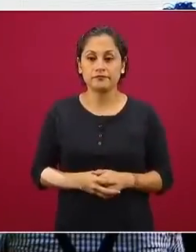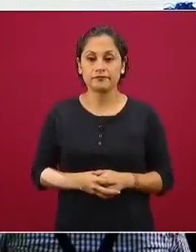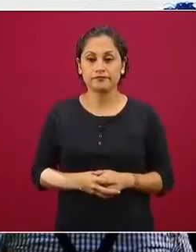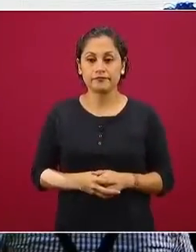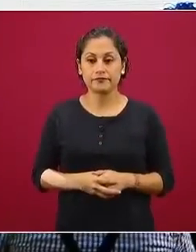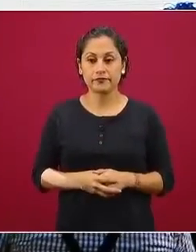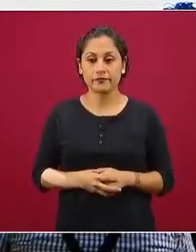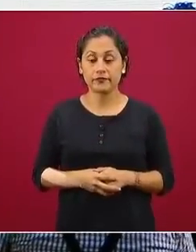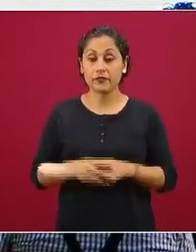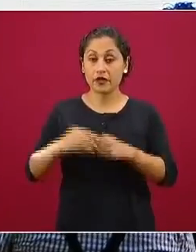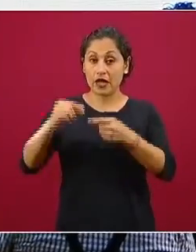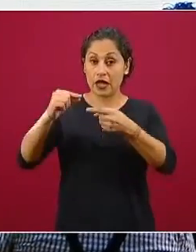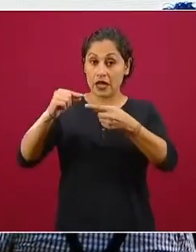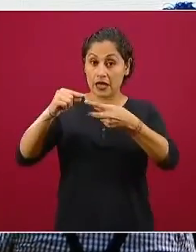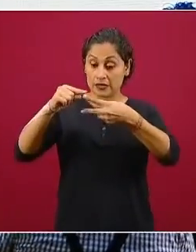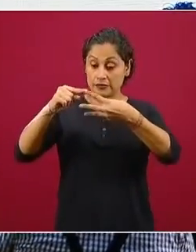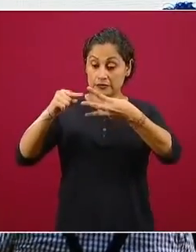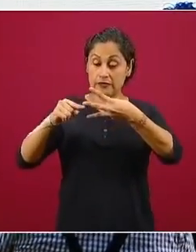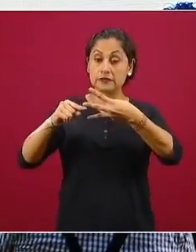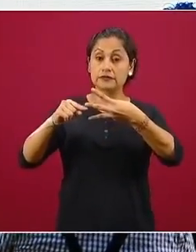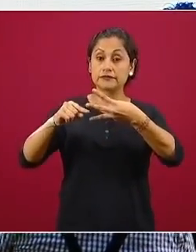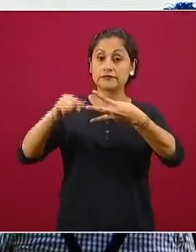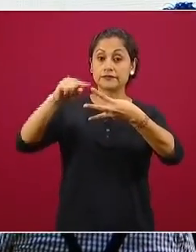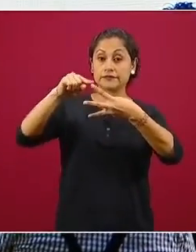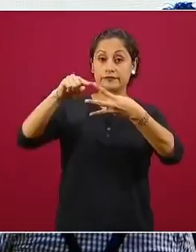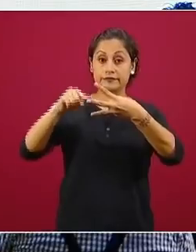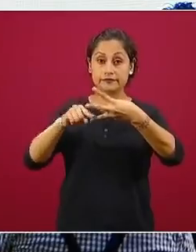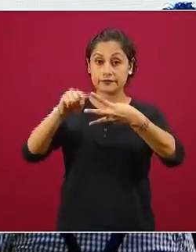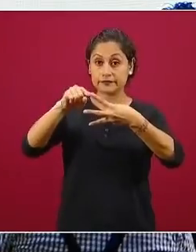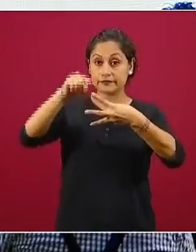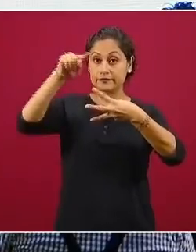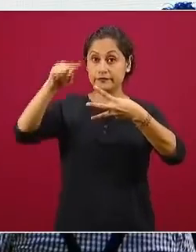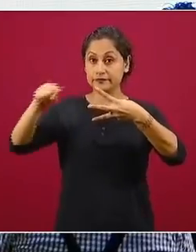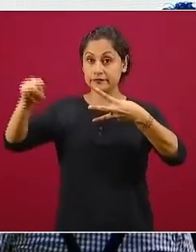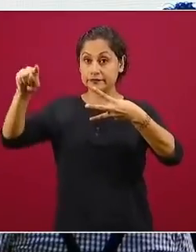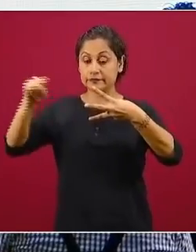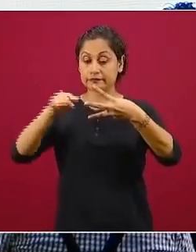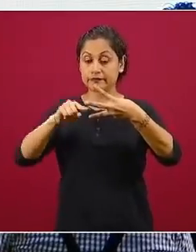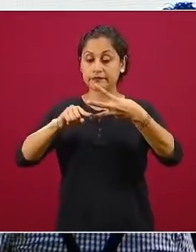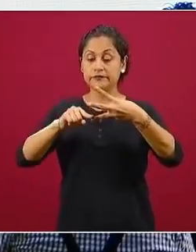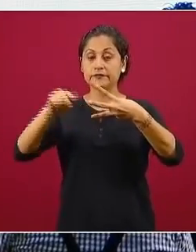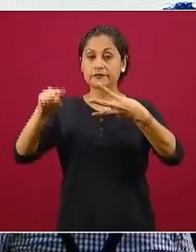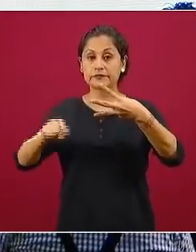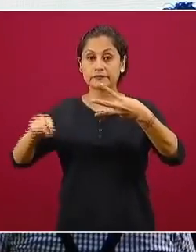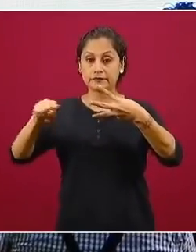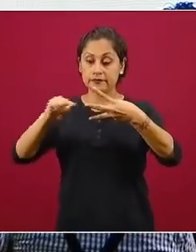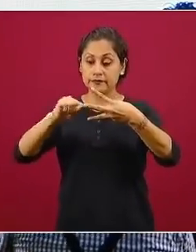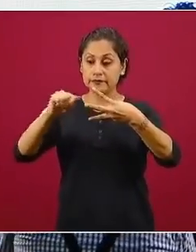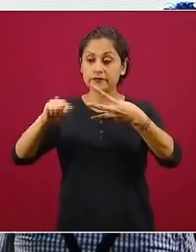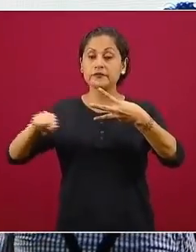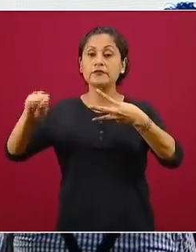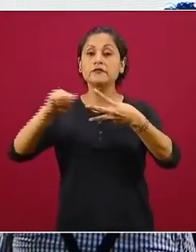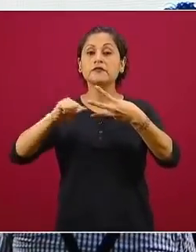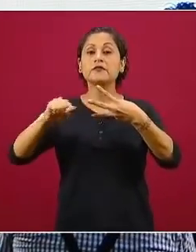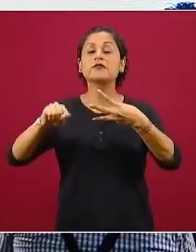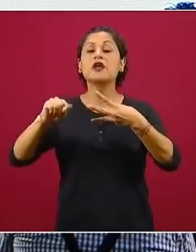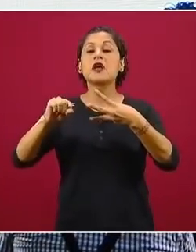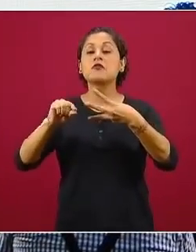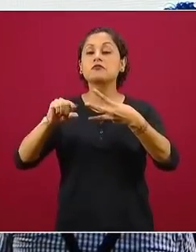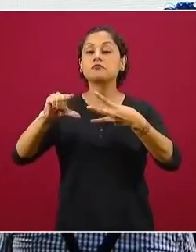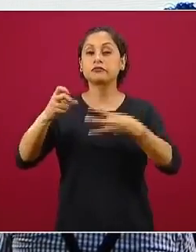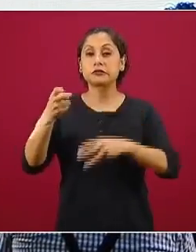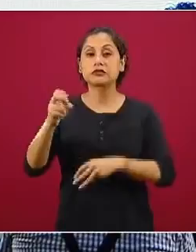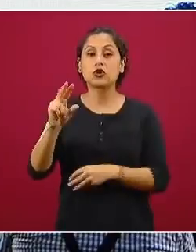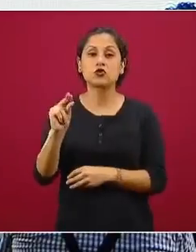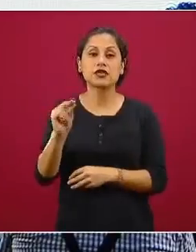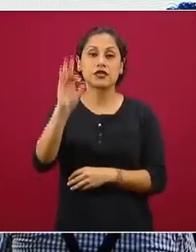que queda entre la curva de abajo y la curva de arriba, hay 80% de probabilidad de que a ese nivel esté